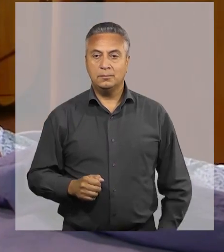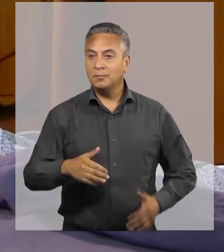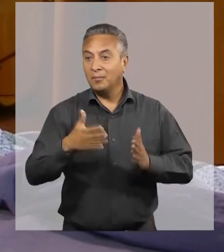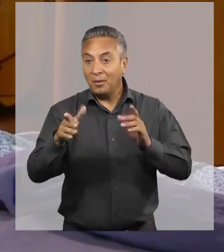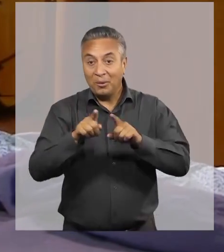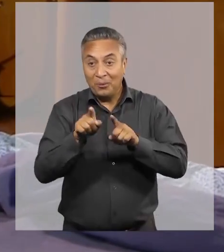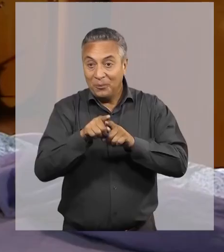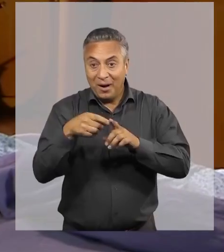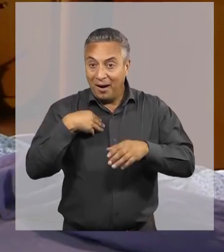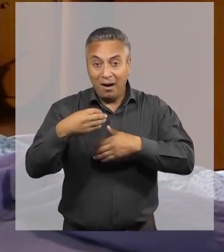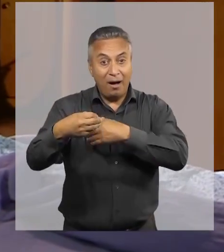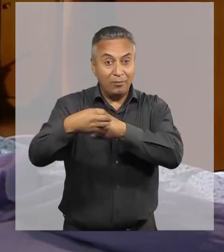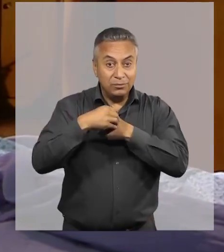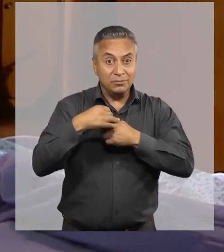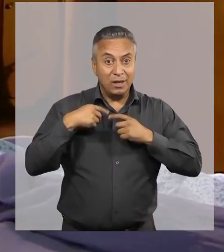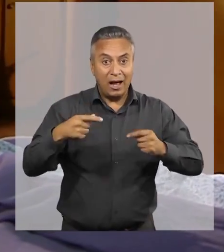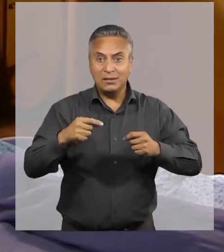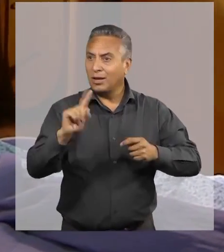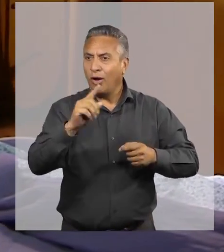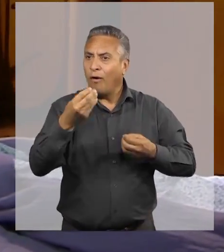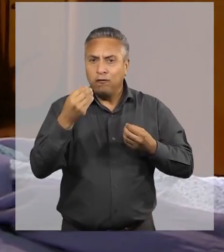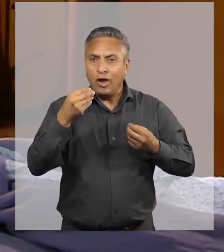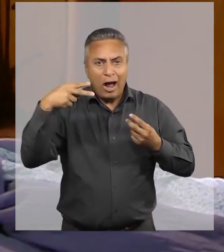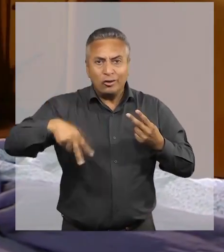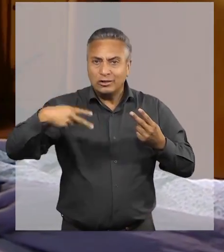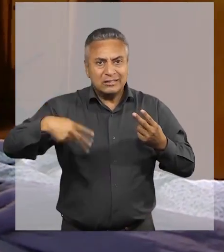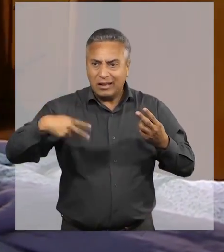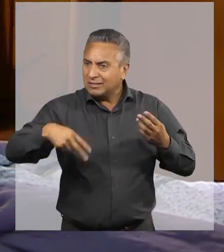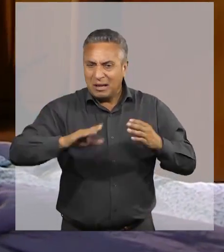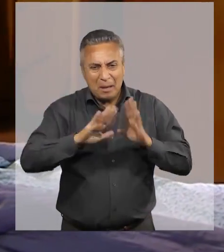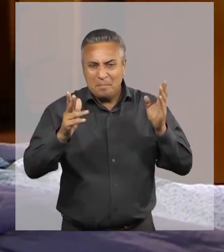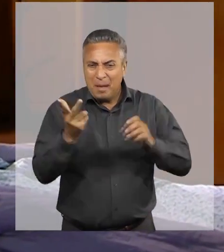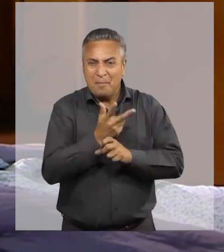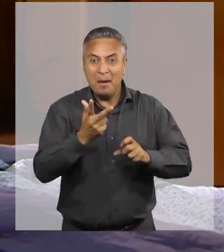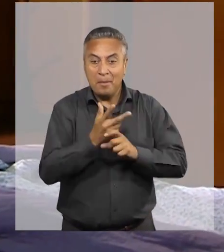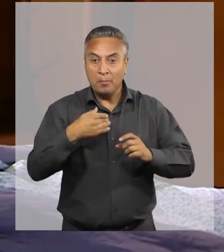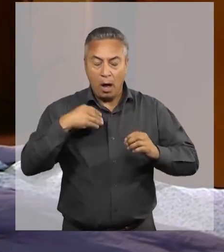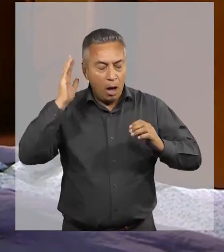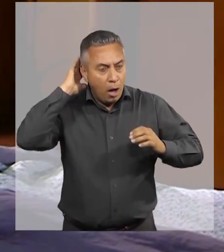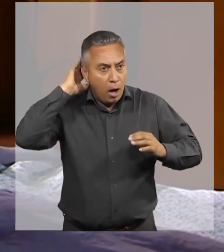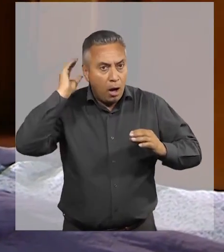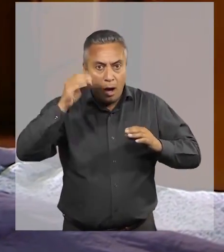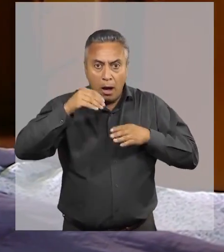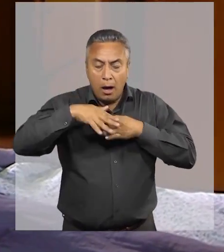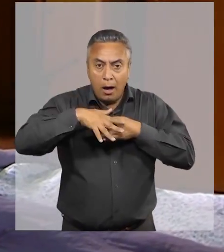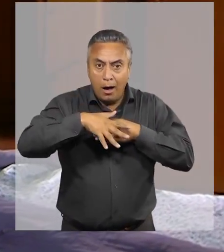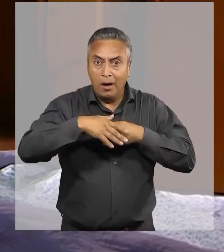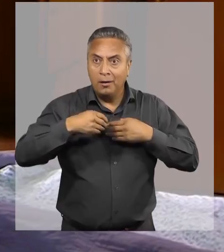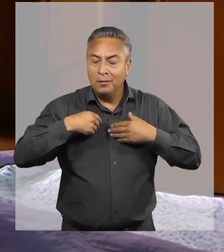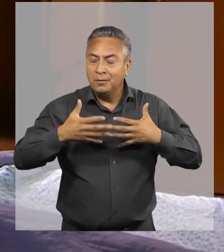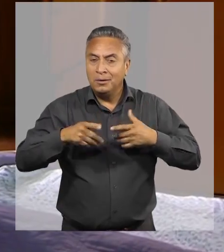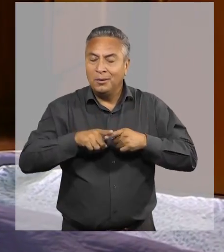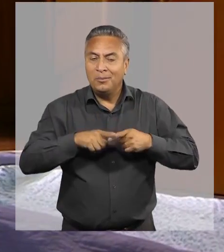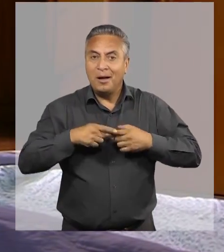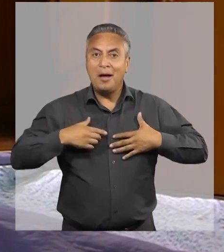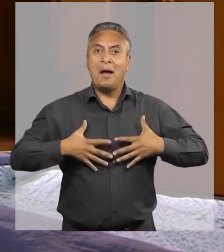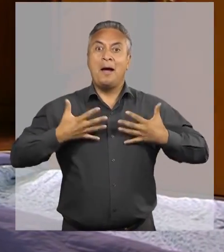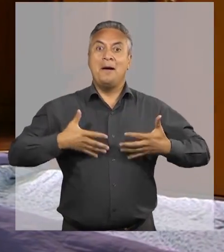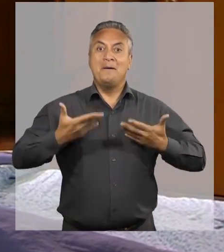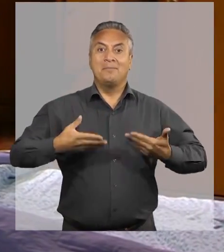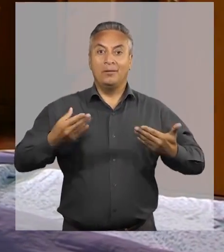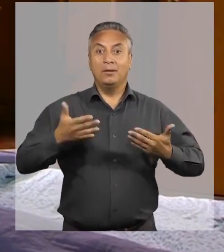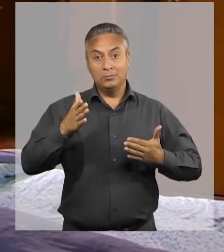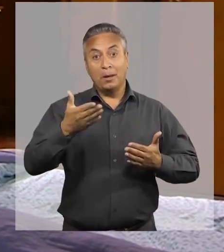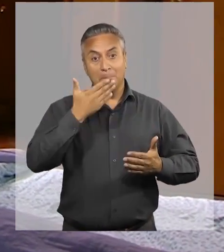Sabes que desde que me diagnosticaron no he tenido muy buenas noticias, pero esto me sube un poco el ánimo, me hace sentir bien. Está muy bien, Caco,